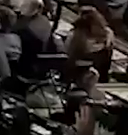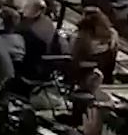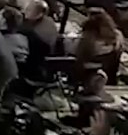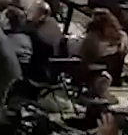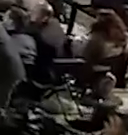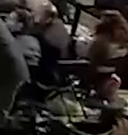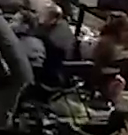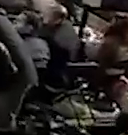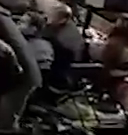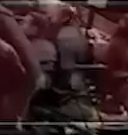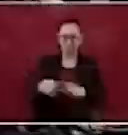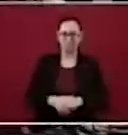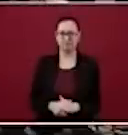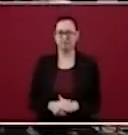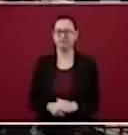Así.